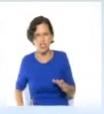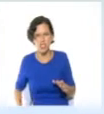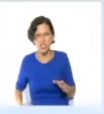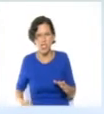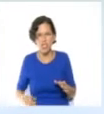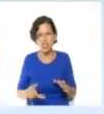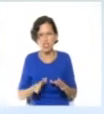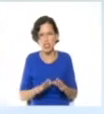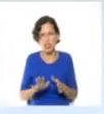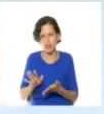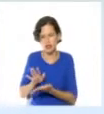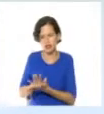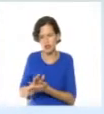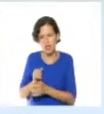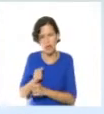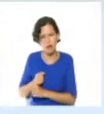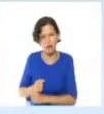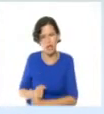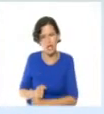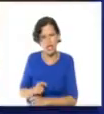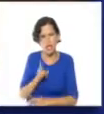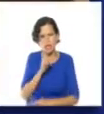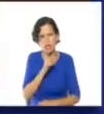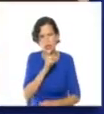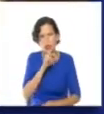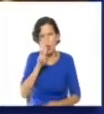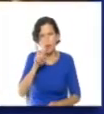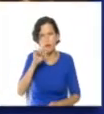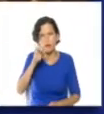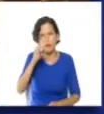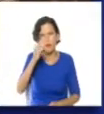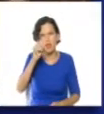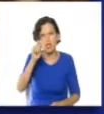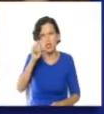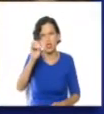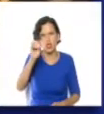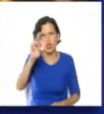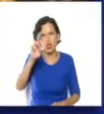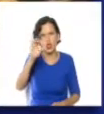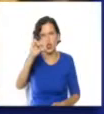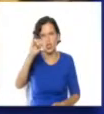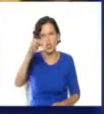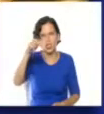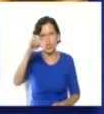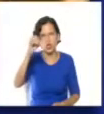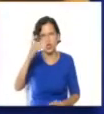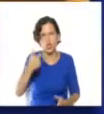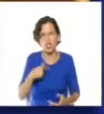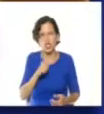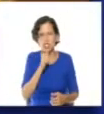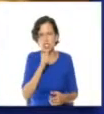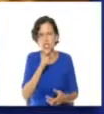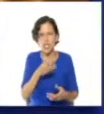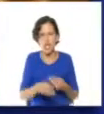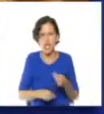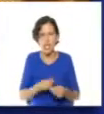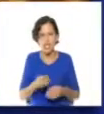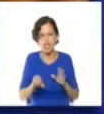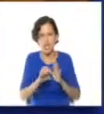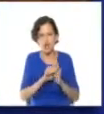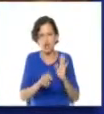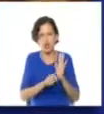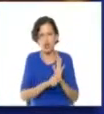presidente provisional llamado Victorino Márquez Bustillo, quien es que promulga la Constitución en